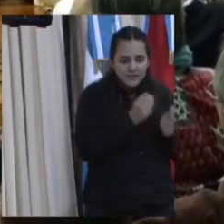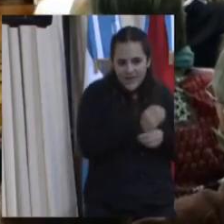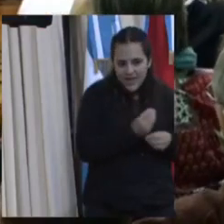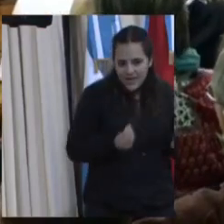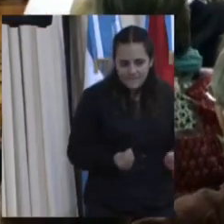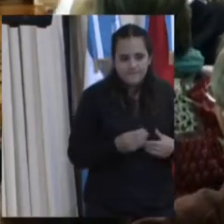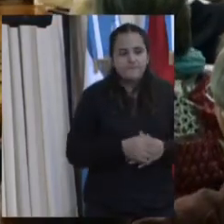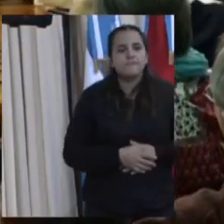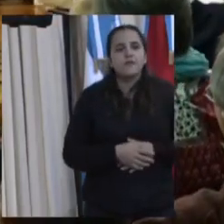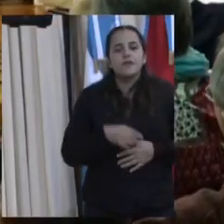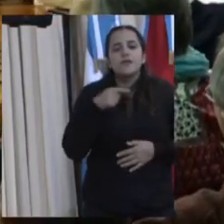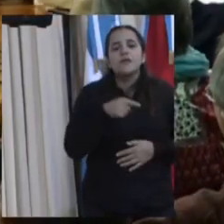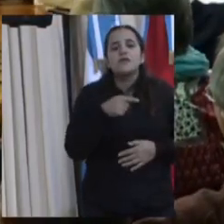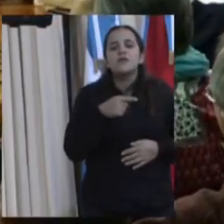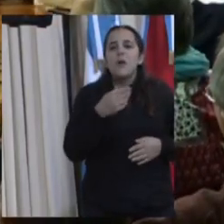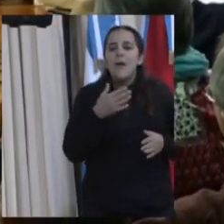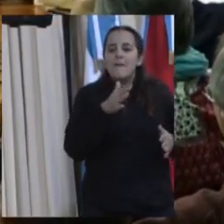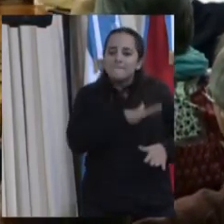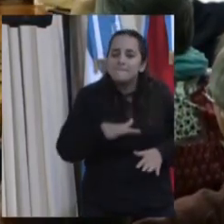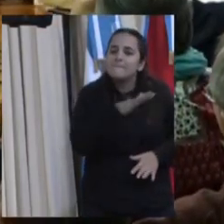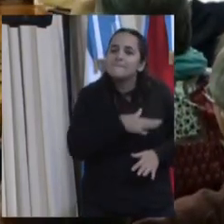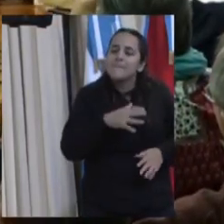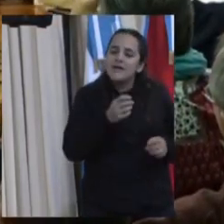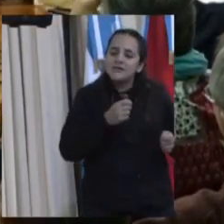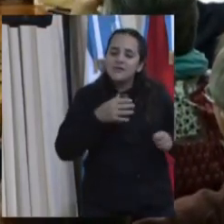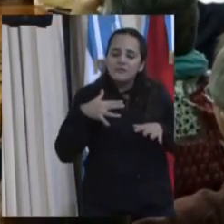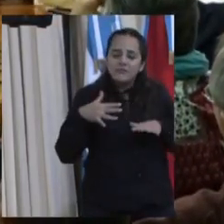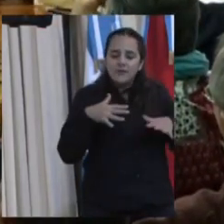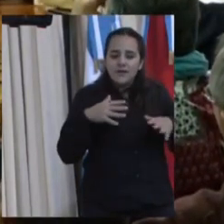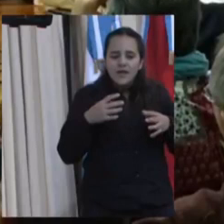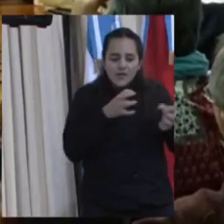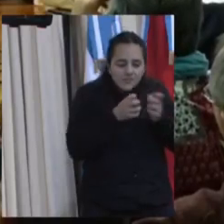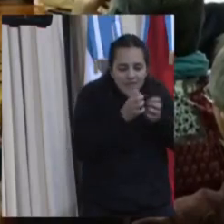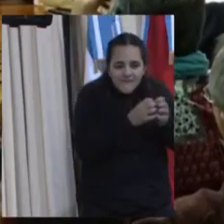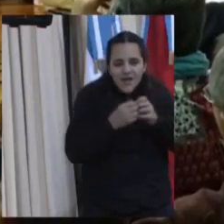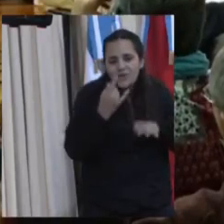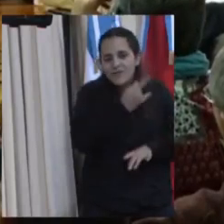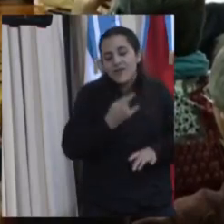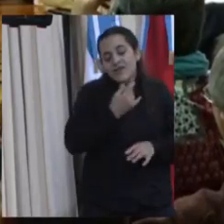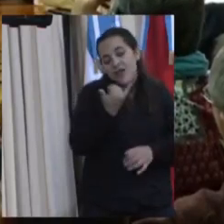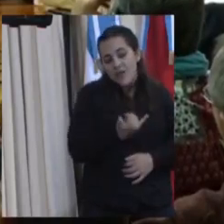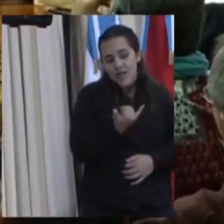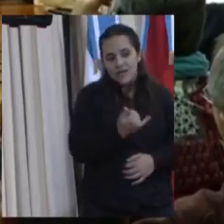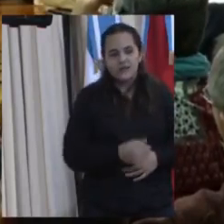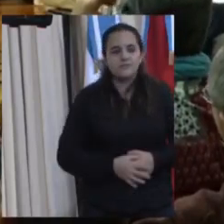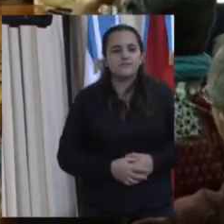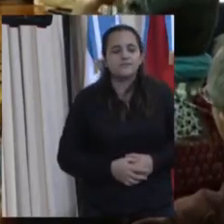el cual se empieza a transitar el debate universitario. Y esto yo quiero señalar